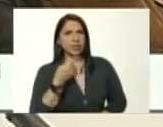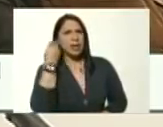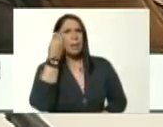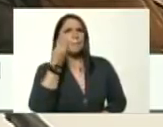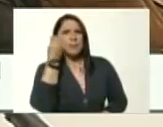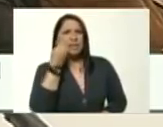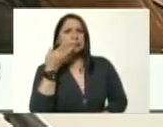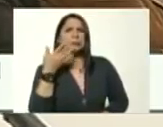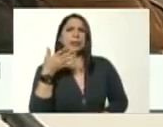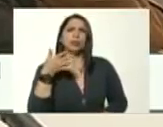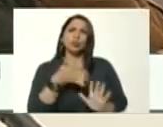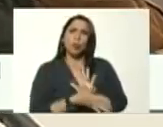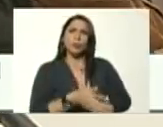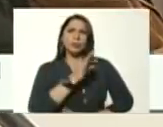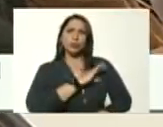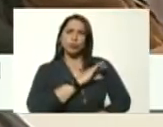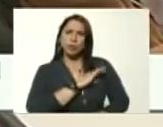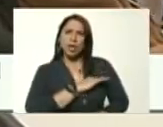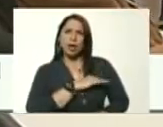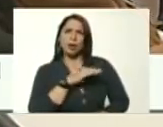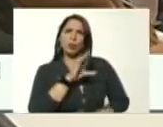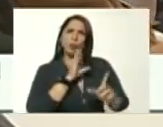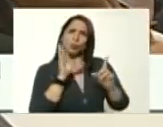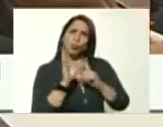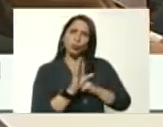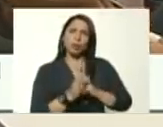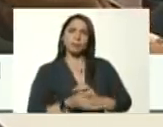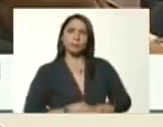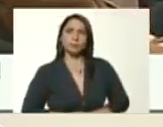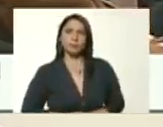sobre la sociedad sobre la cultura